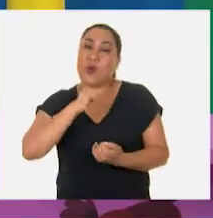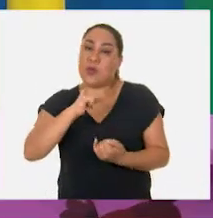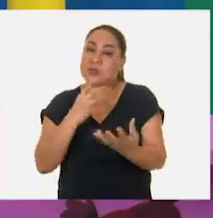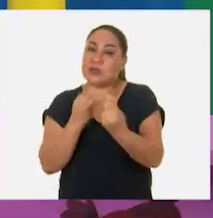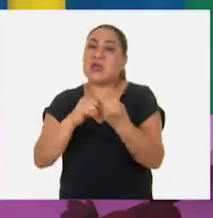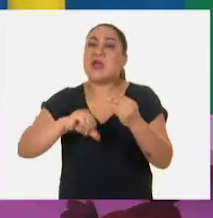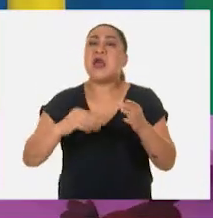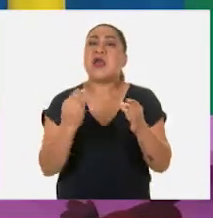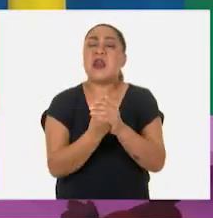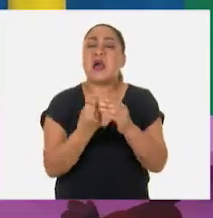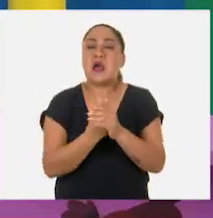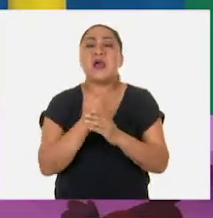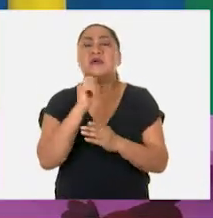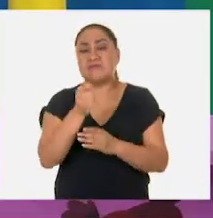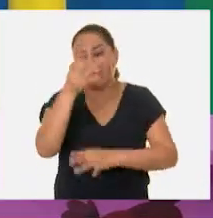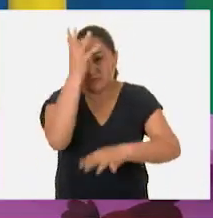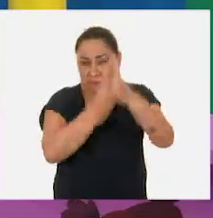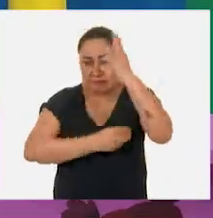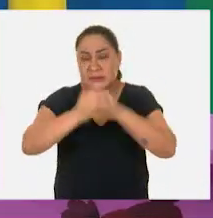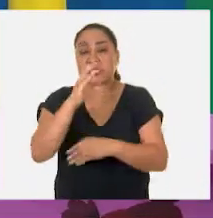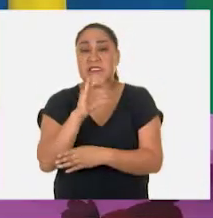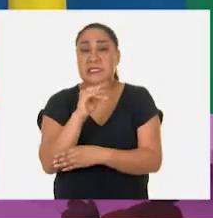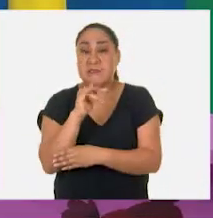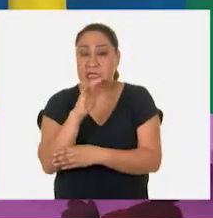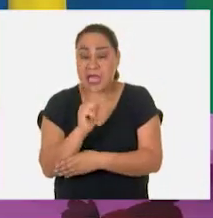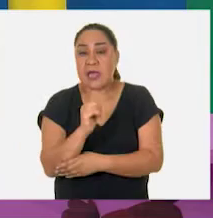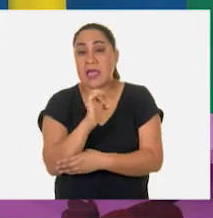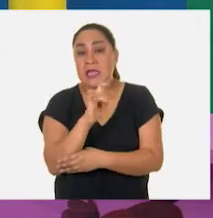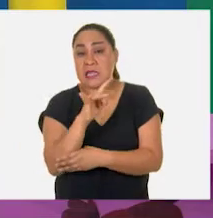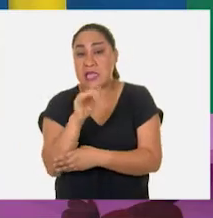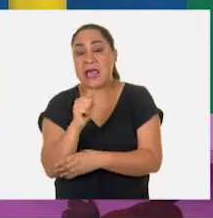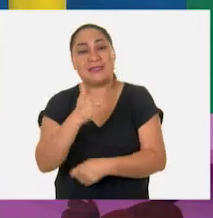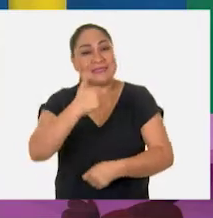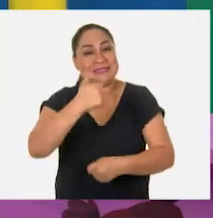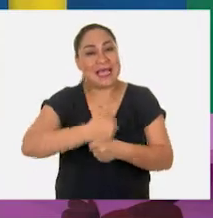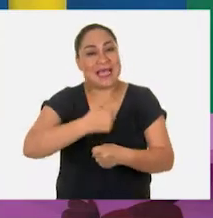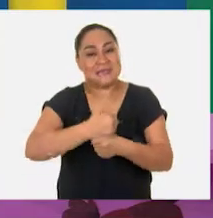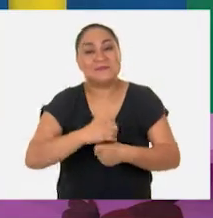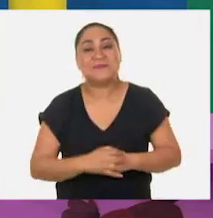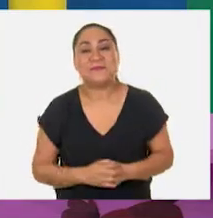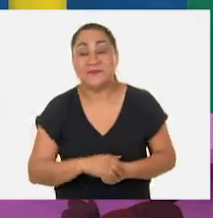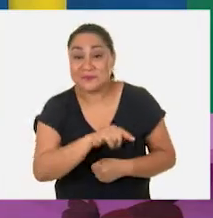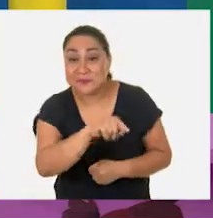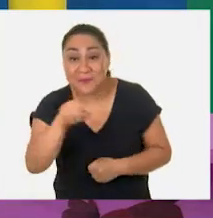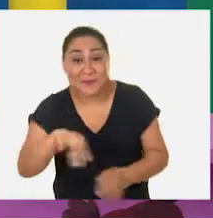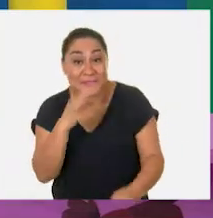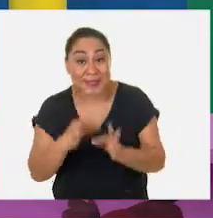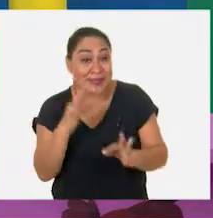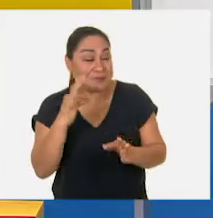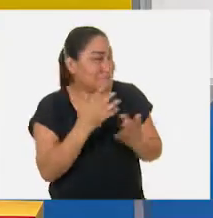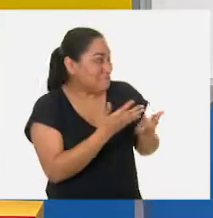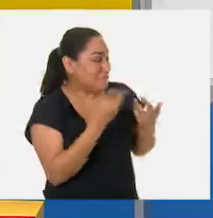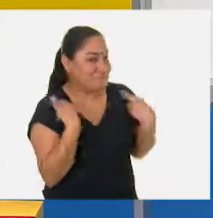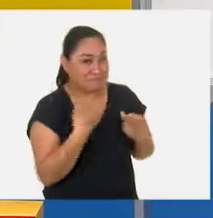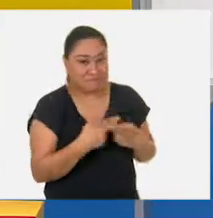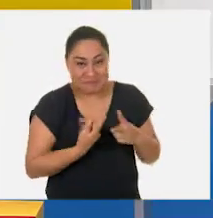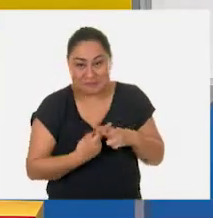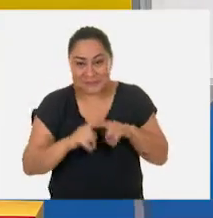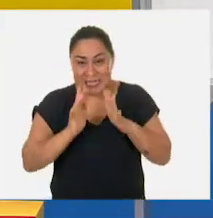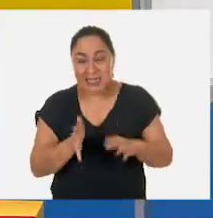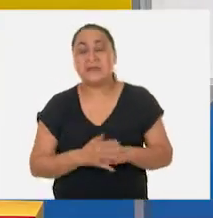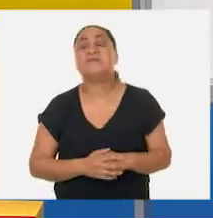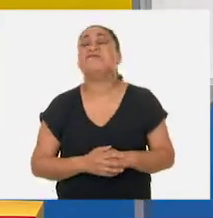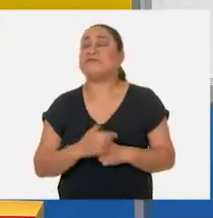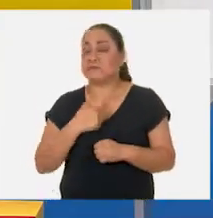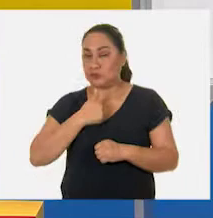en esta clase de formación cívica y ética de sexto grado. ¿Están listos? Pues, maestra, comenzamos. A mí también